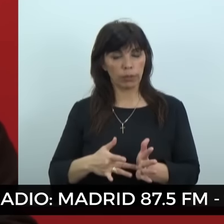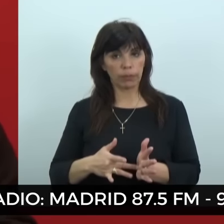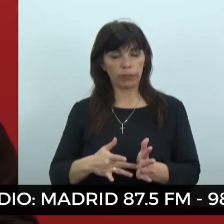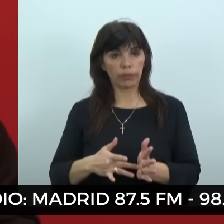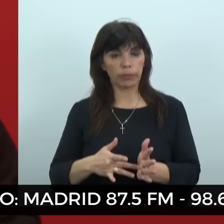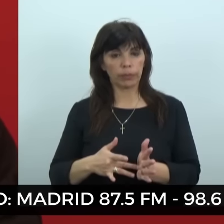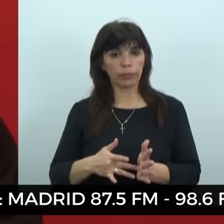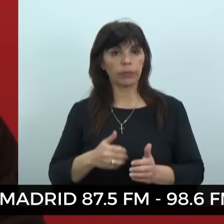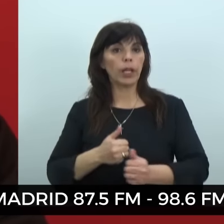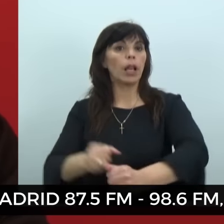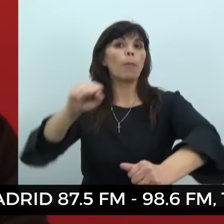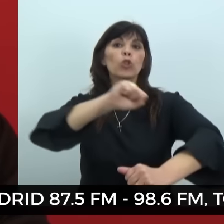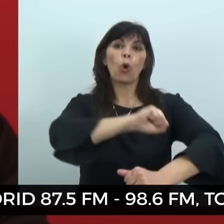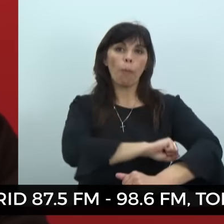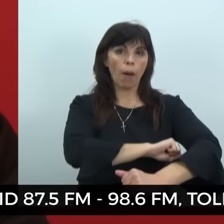como dice el apóstol Pablo,